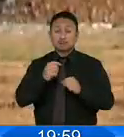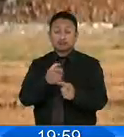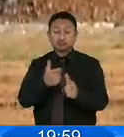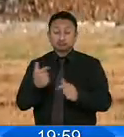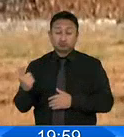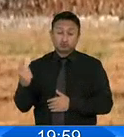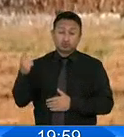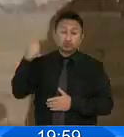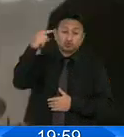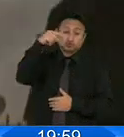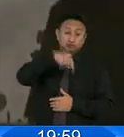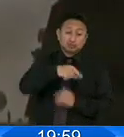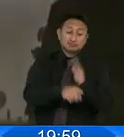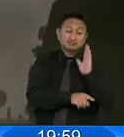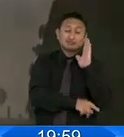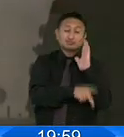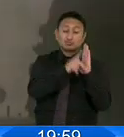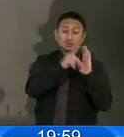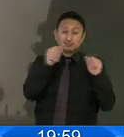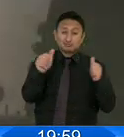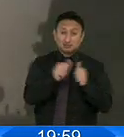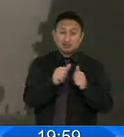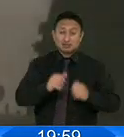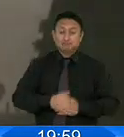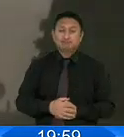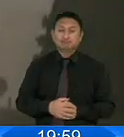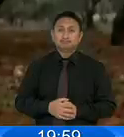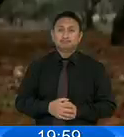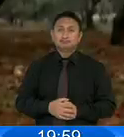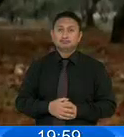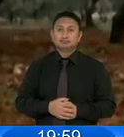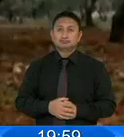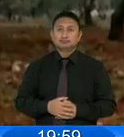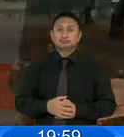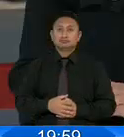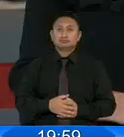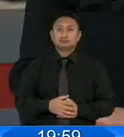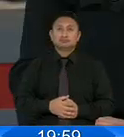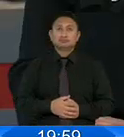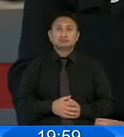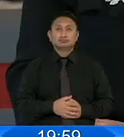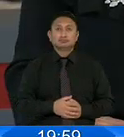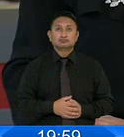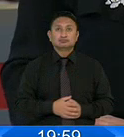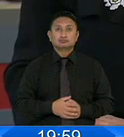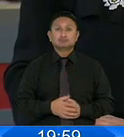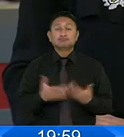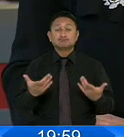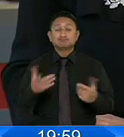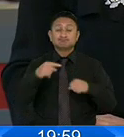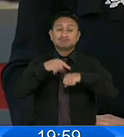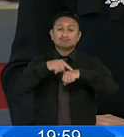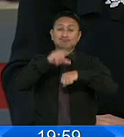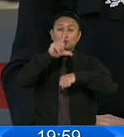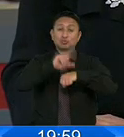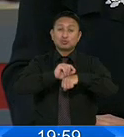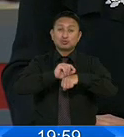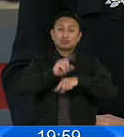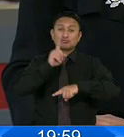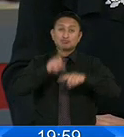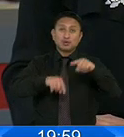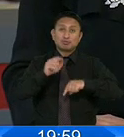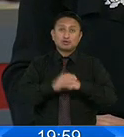del campo petrolífero Al-Ta'im, informó Paola Castillo. Se nos acabó el tiempo, amigos